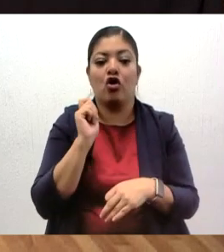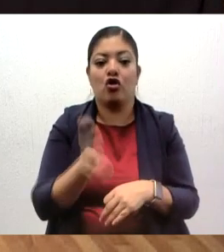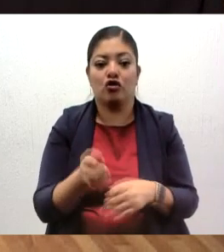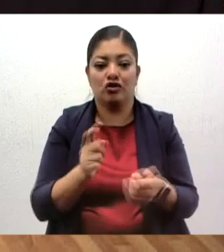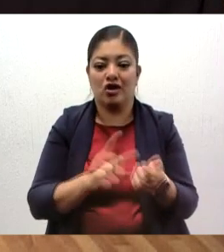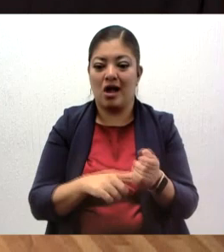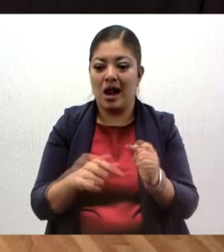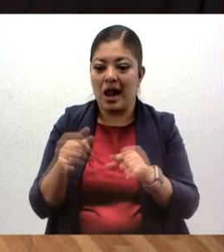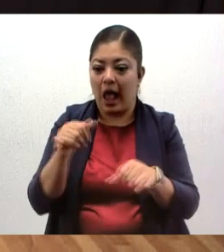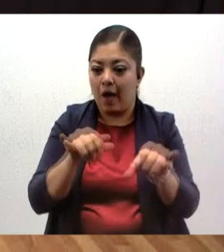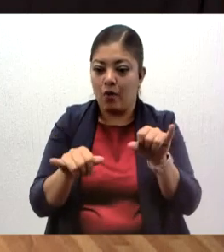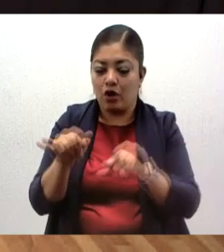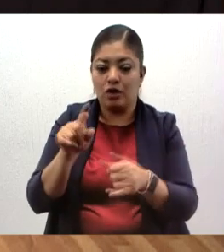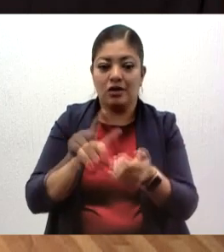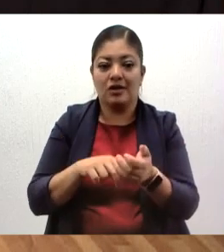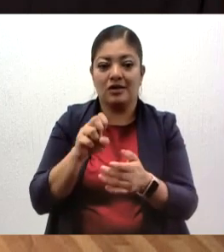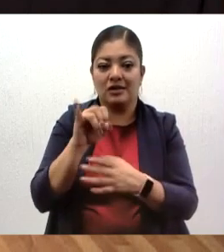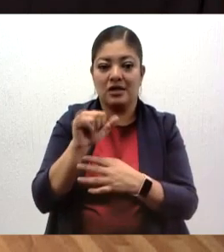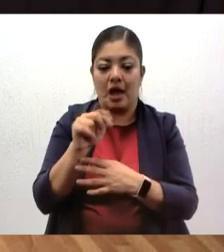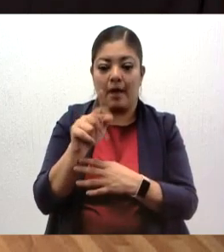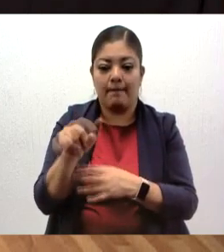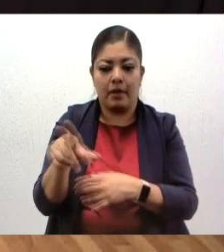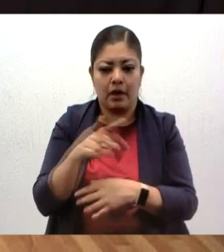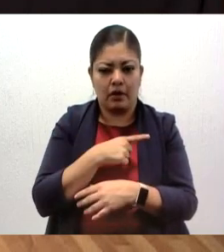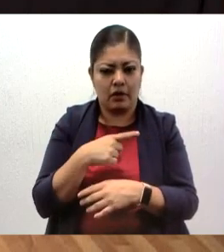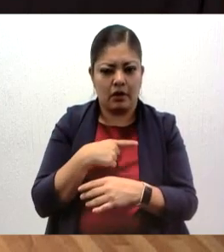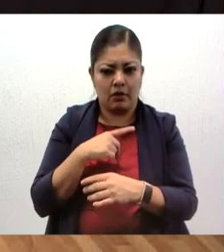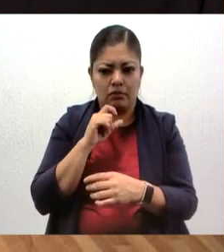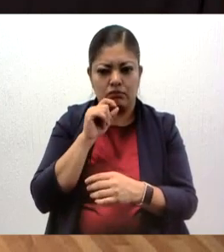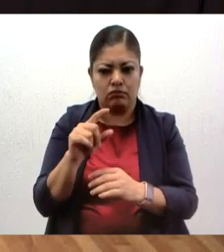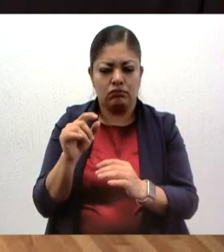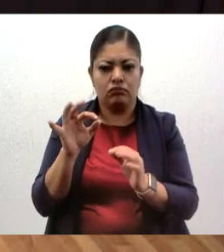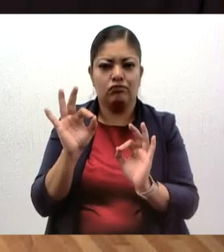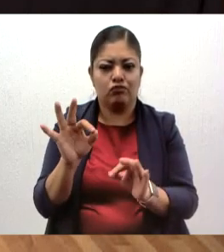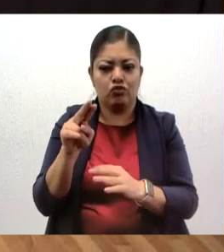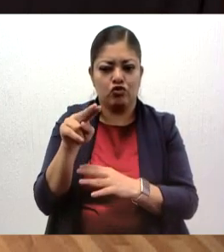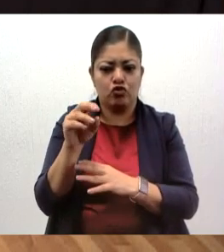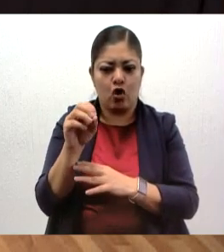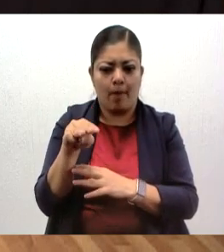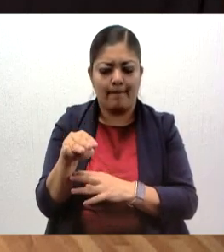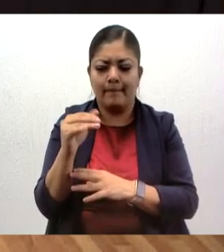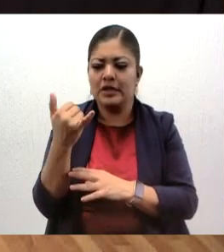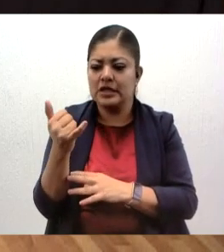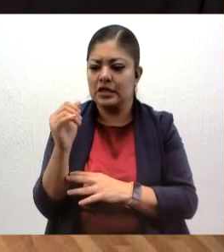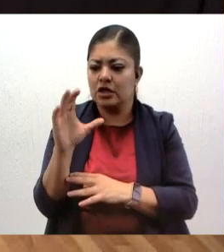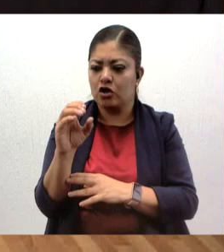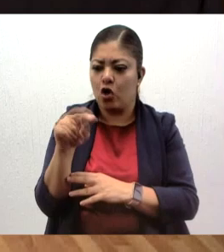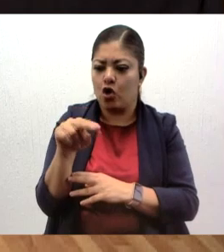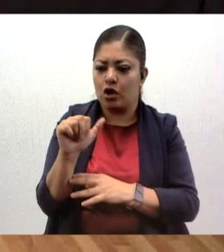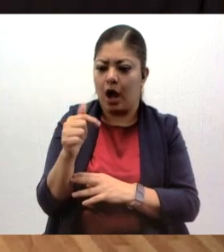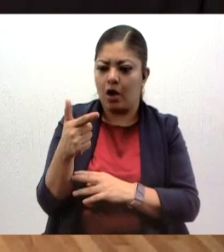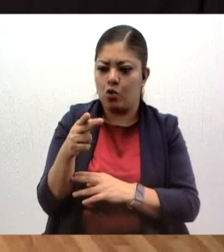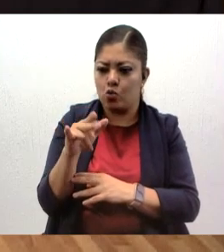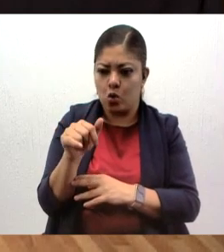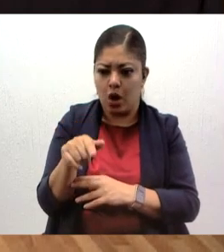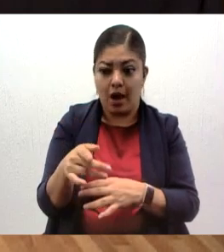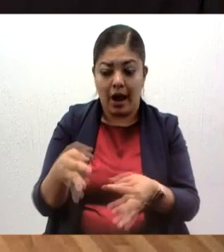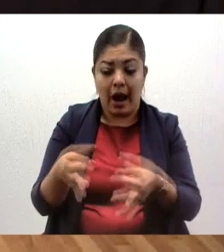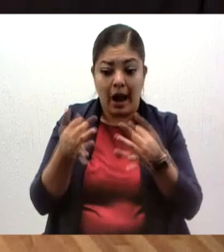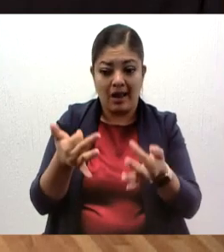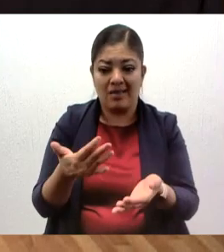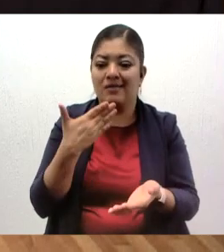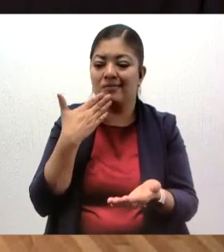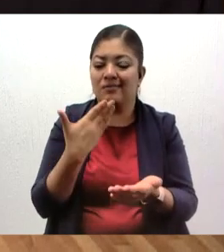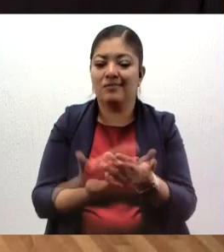cuenta el siapa con los estándares establecidos en las normas oficiales y en Conagua para que se cumplan con los estándares de calidad exigidos por